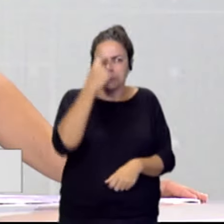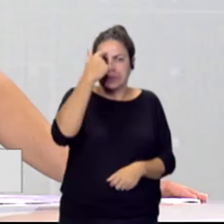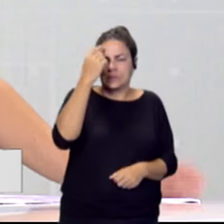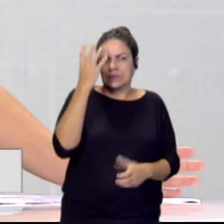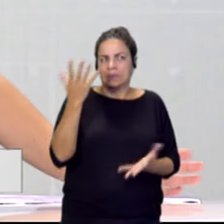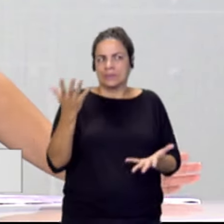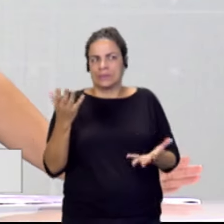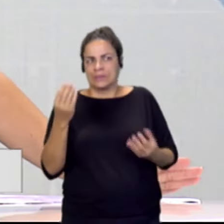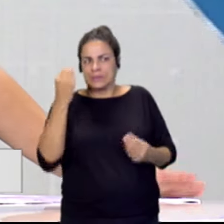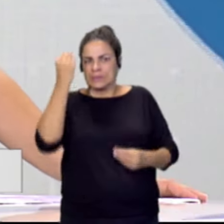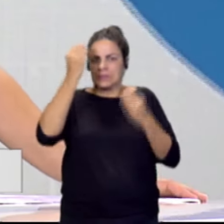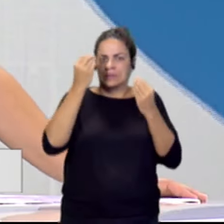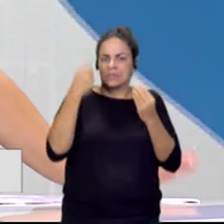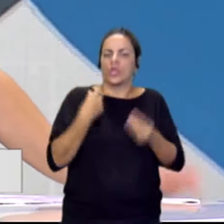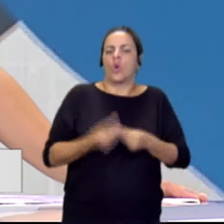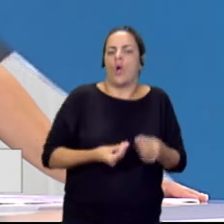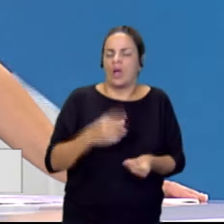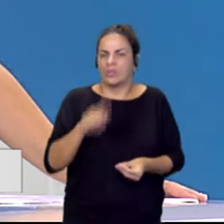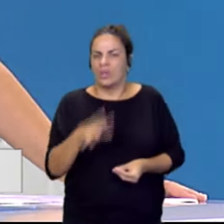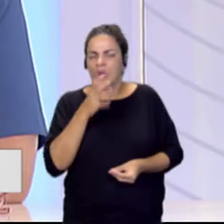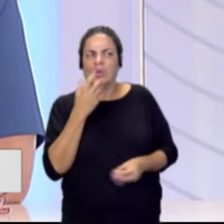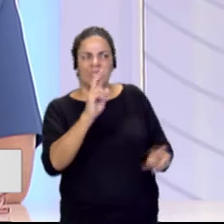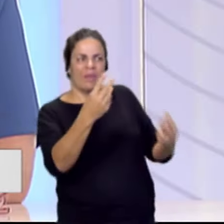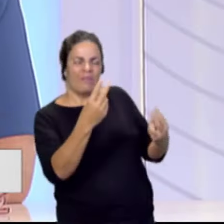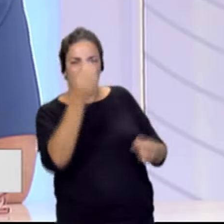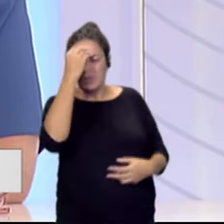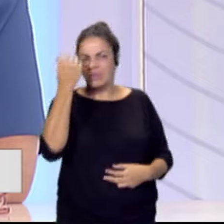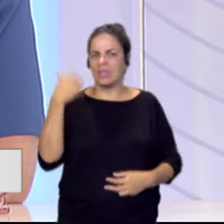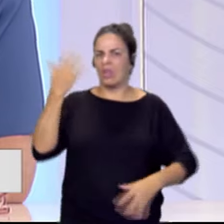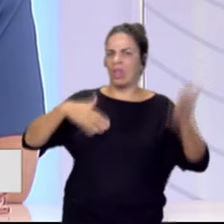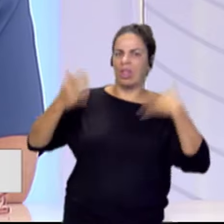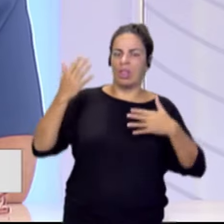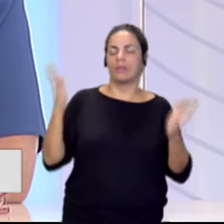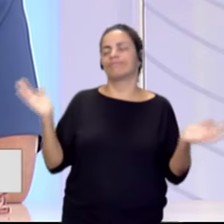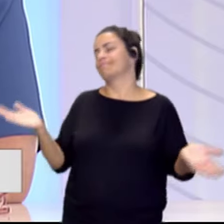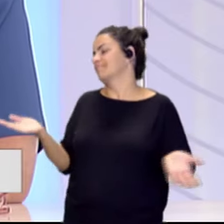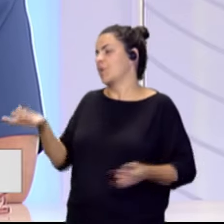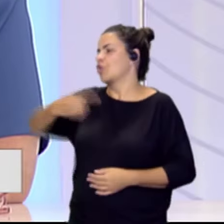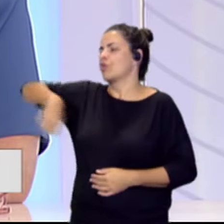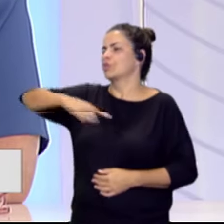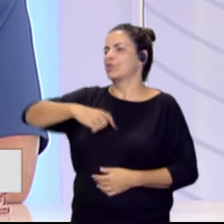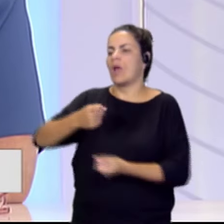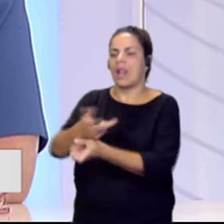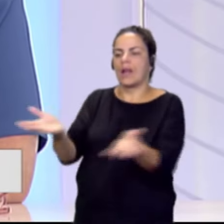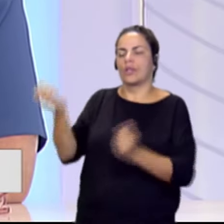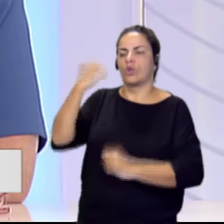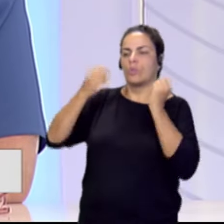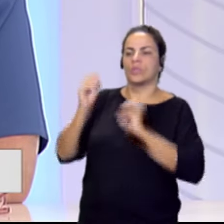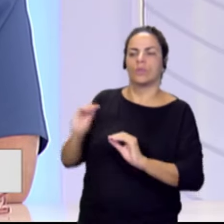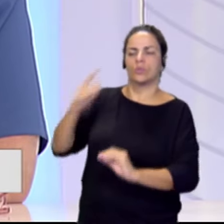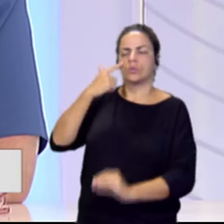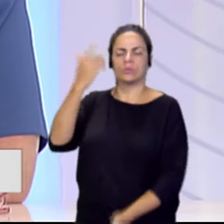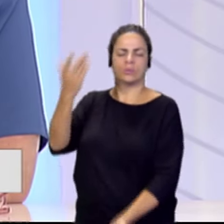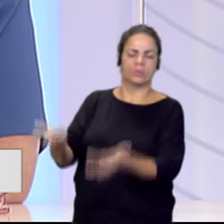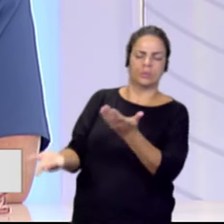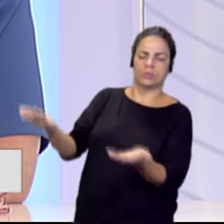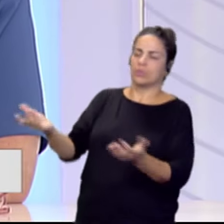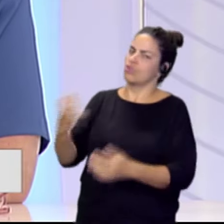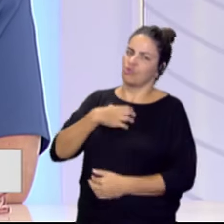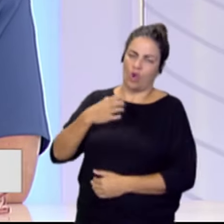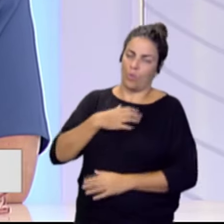me vean, porque si no van a pensar que yo estoy con excusas. Ni nadie, somos nadie para juzgar el comportamiento de los demás en este tipo de causas, y